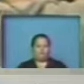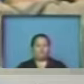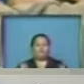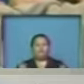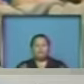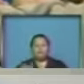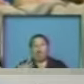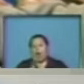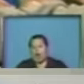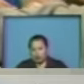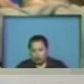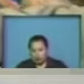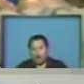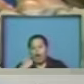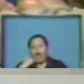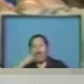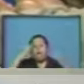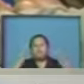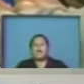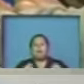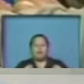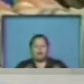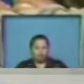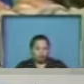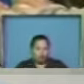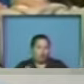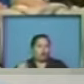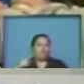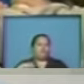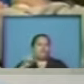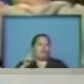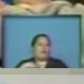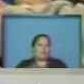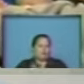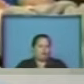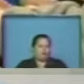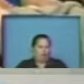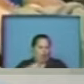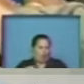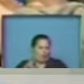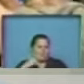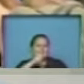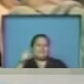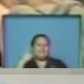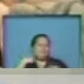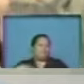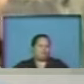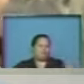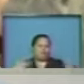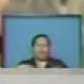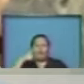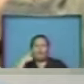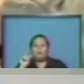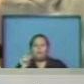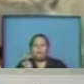Bueno, espero que no. Hay que ver exactamente qué fue lo que sucedió. No estoy al frente del operativo. Hay 100.000 cosas en todo el día. Lo poco que